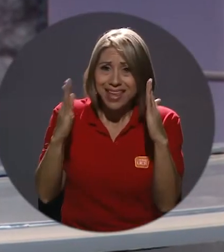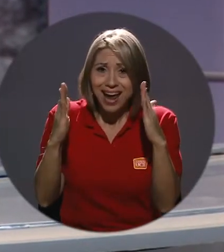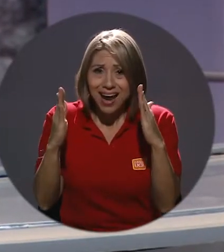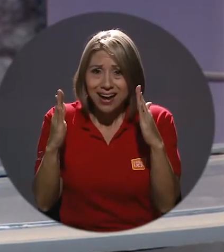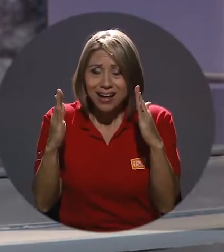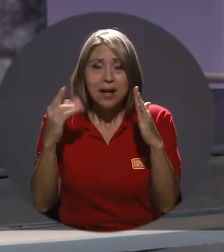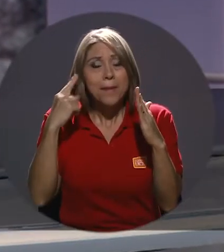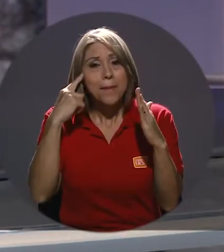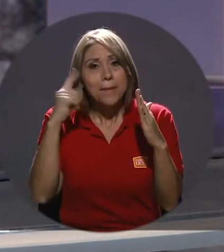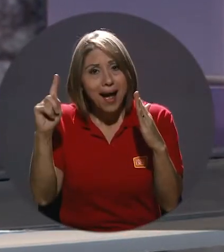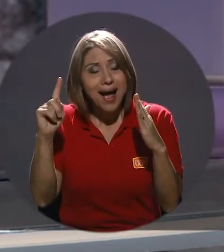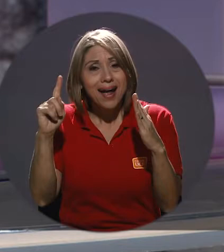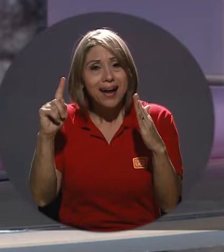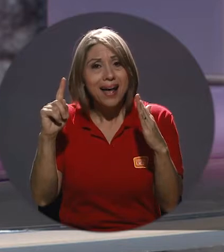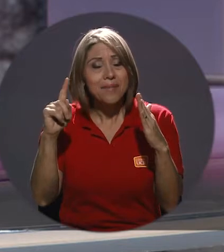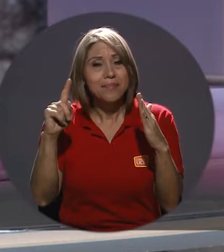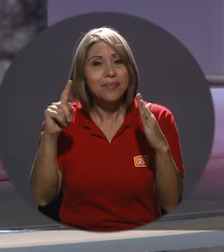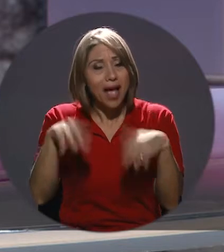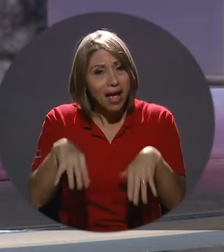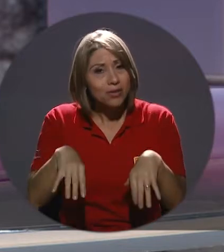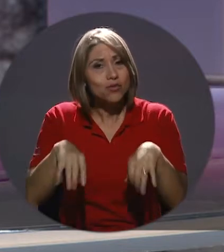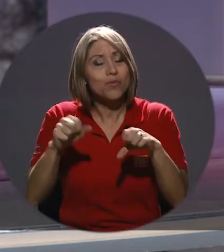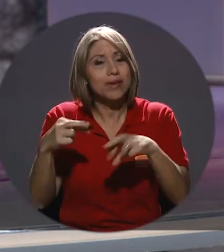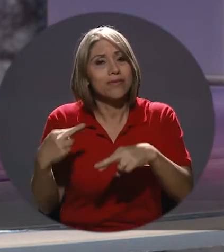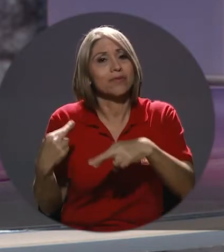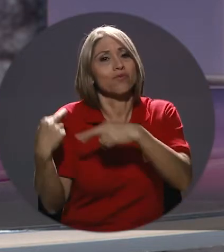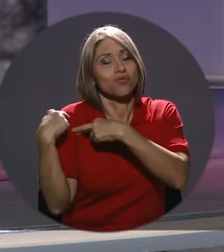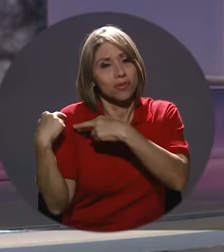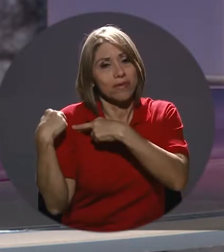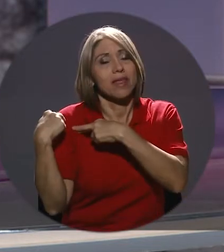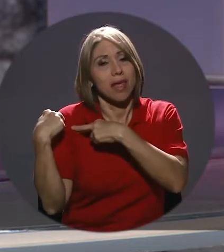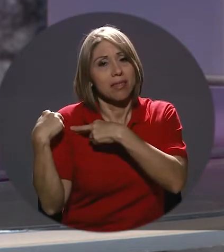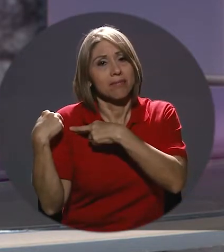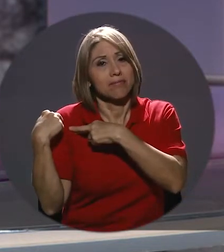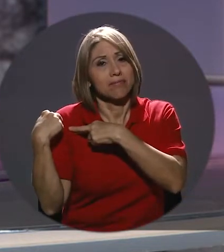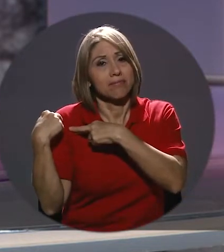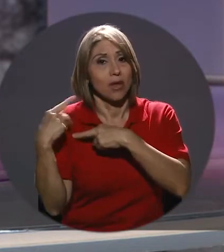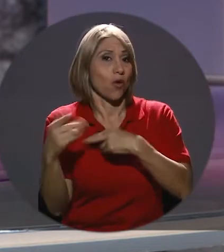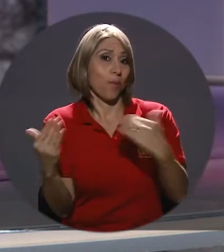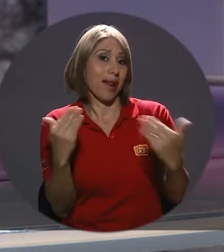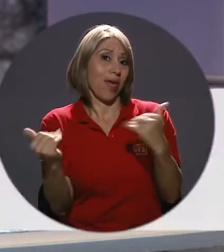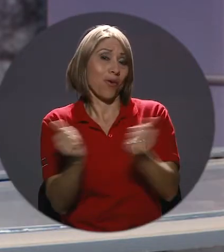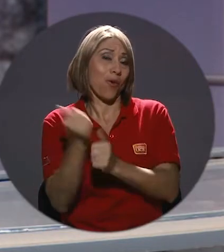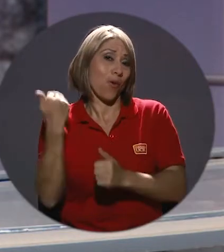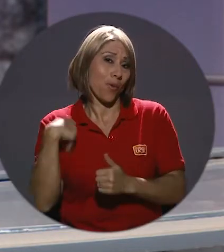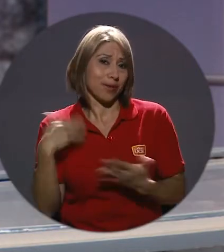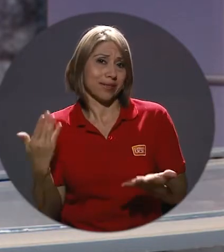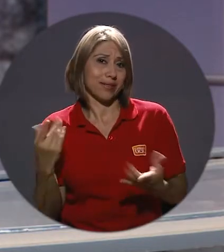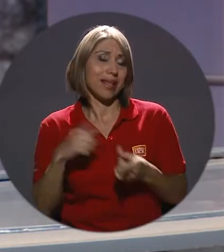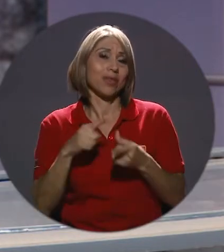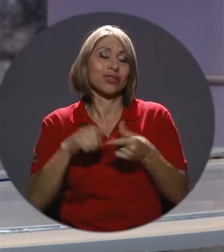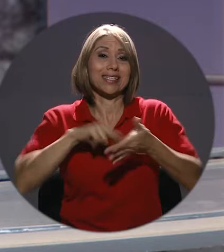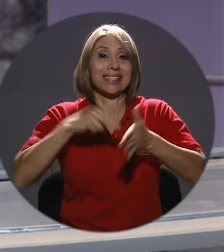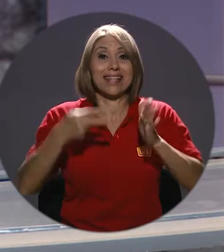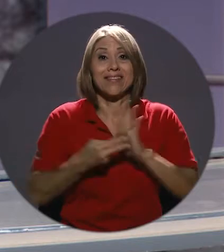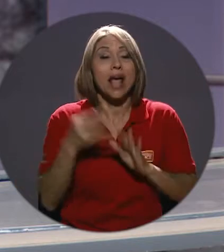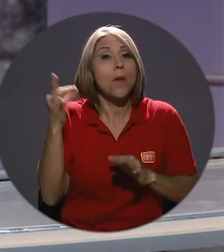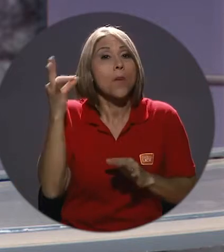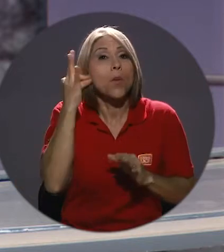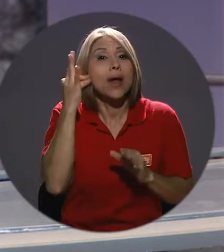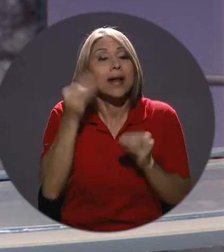para para asumir esta responsabilidad, lo cual implica restarle tiempo